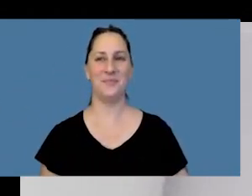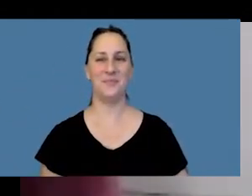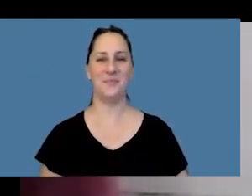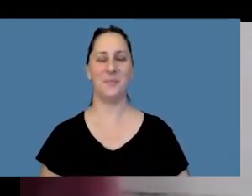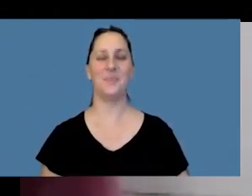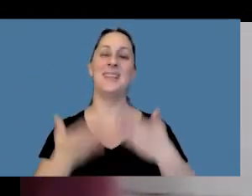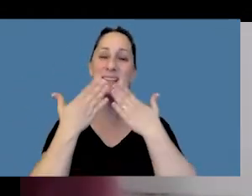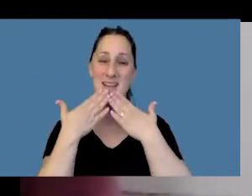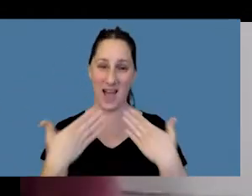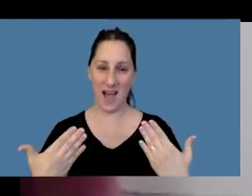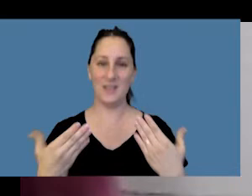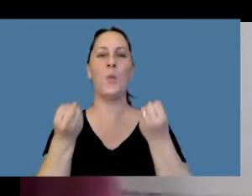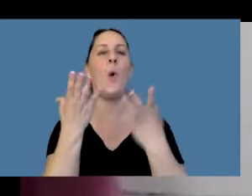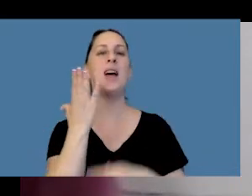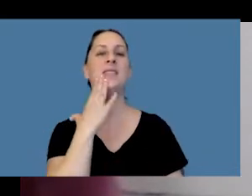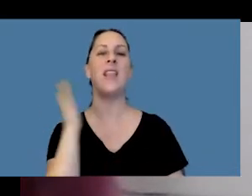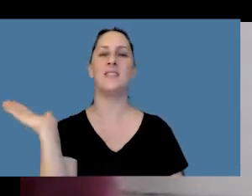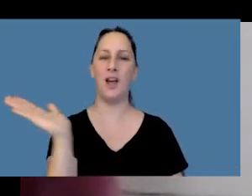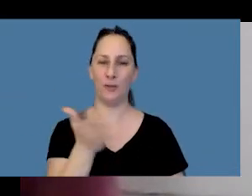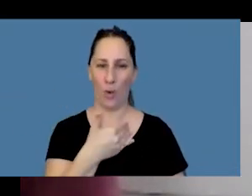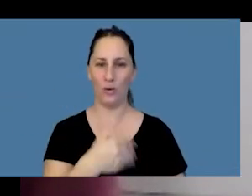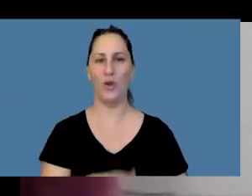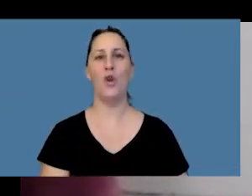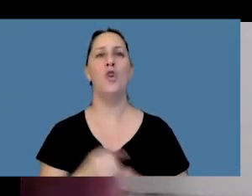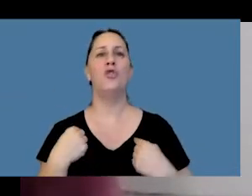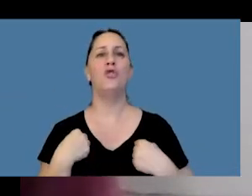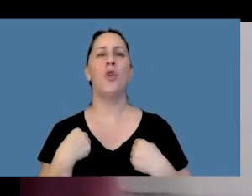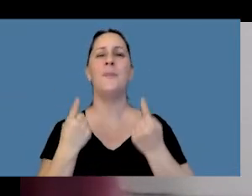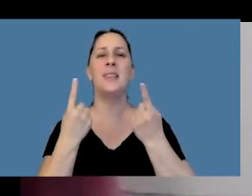Muchas gracias, muy buenas tardes a todos. Yo necesito que me